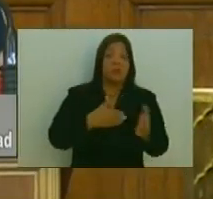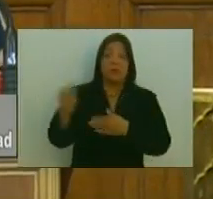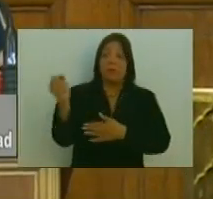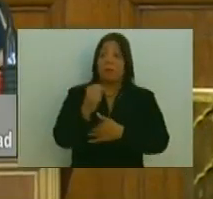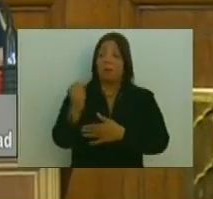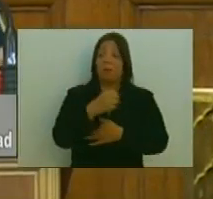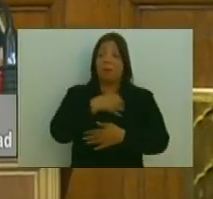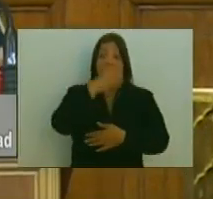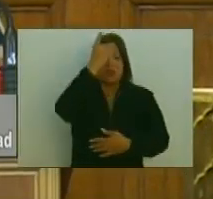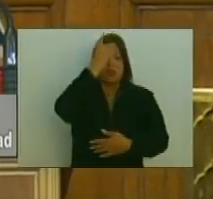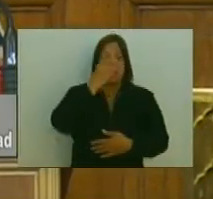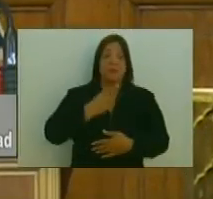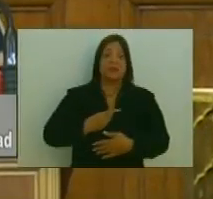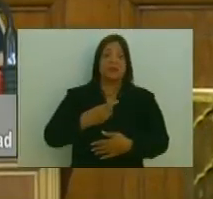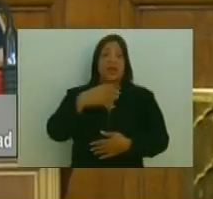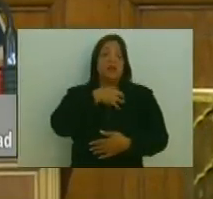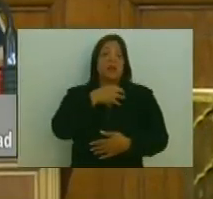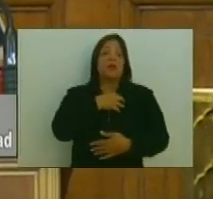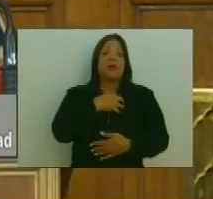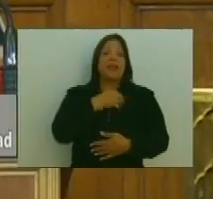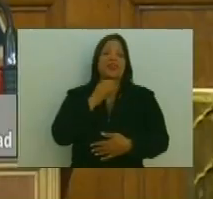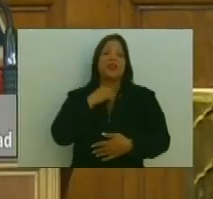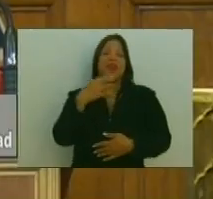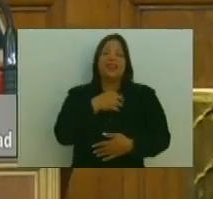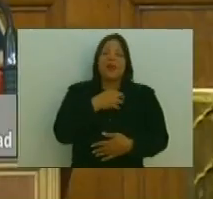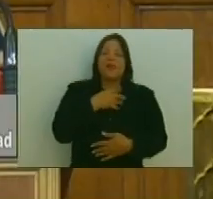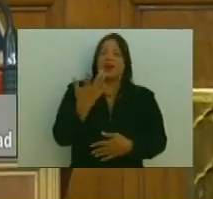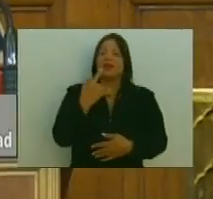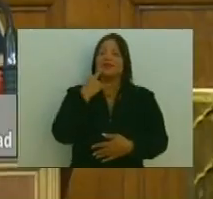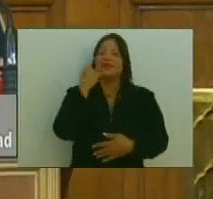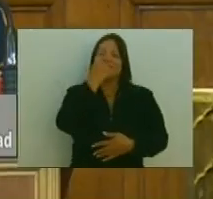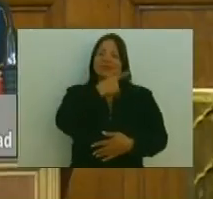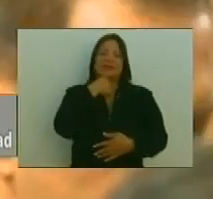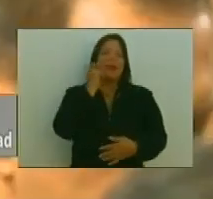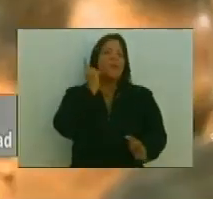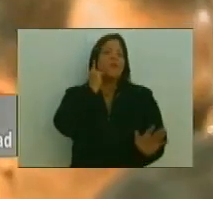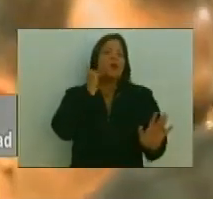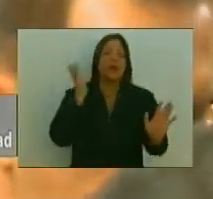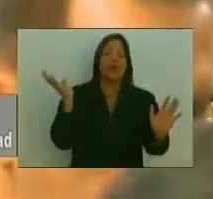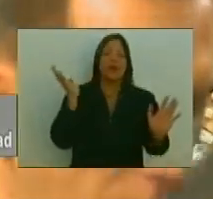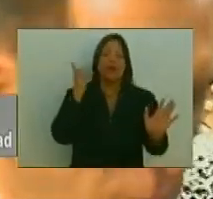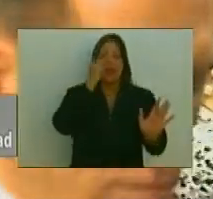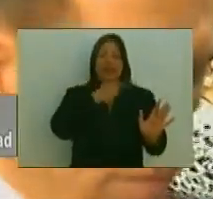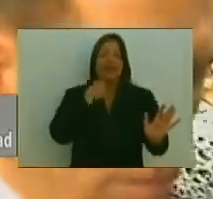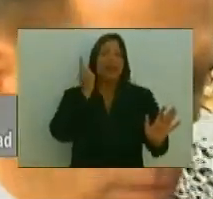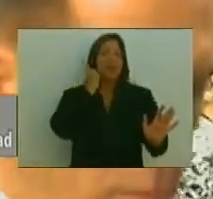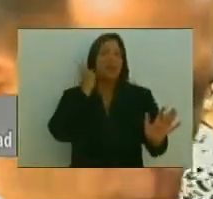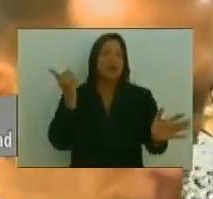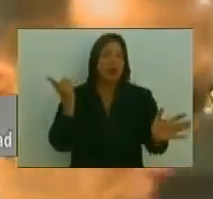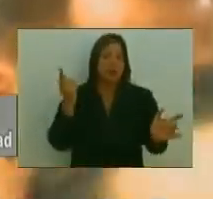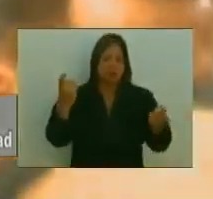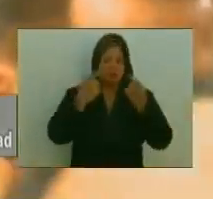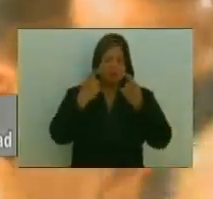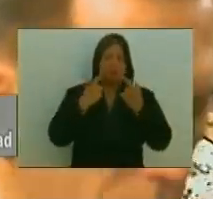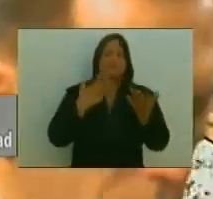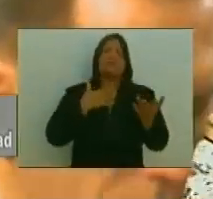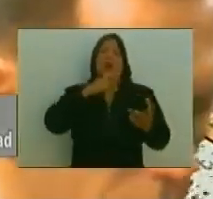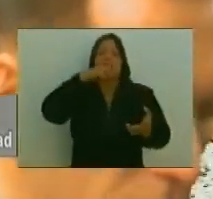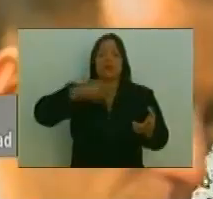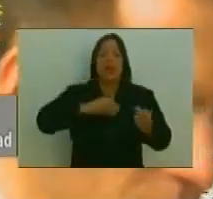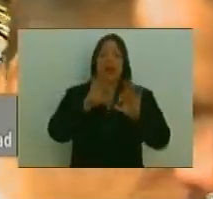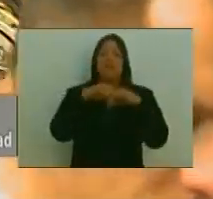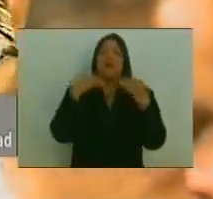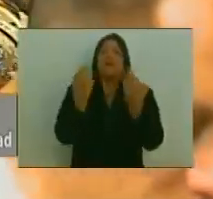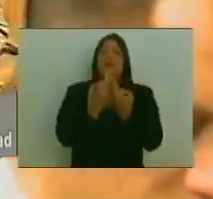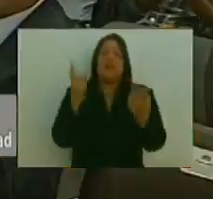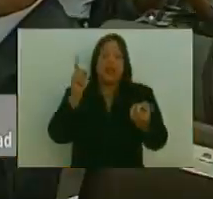con mi discapacidad, pero lo supe enamorar, porque ante todo soy mujer. Y ante todo, quise formar una